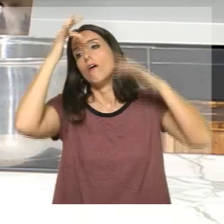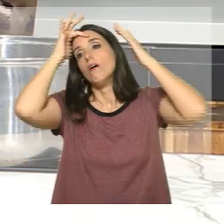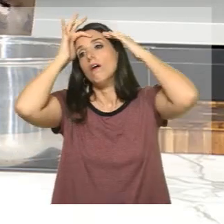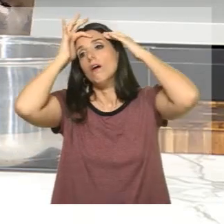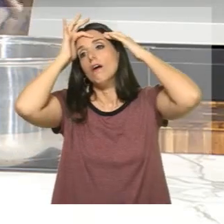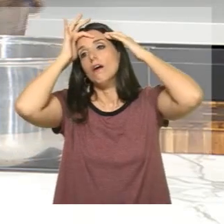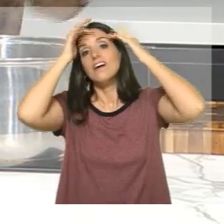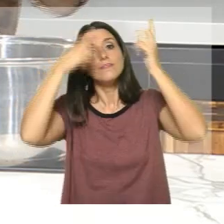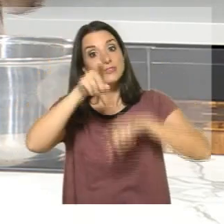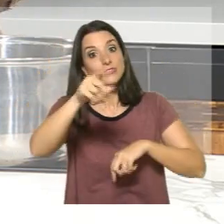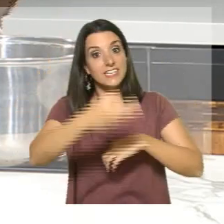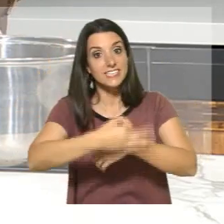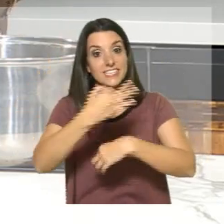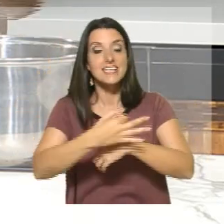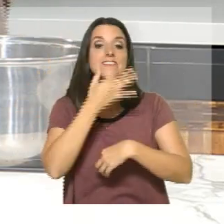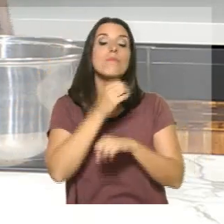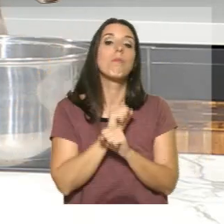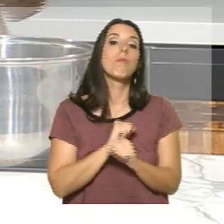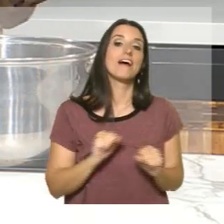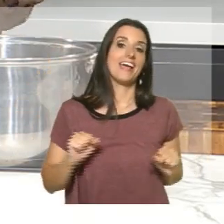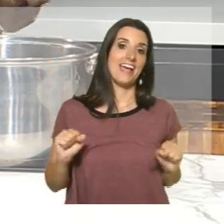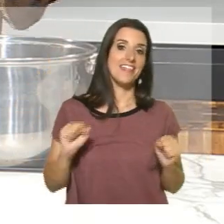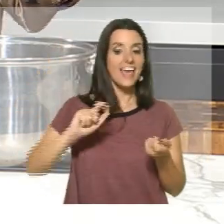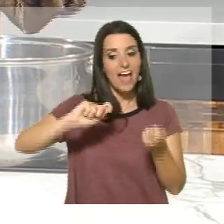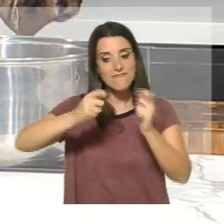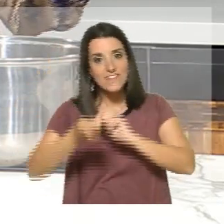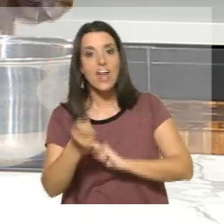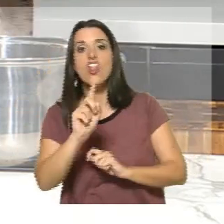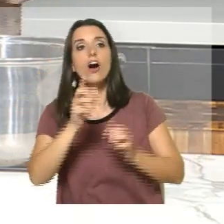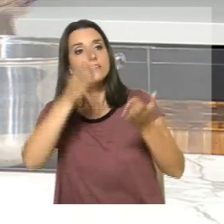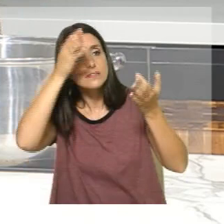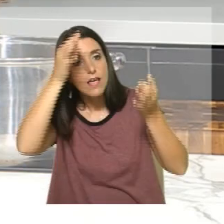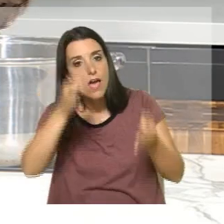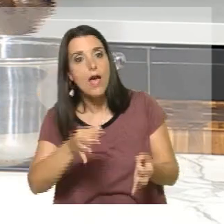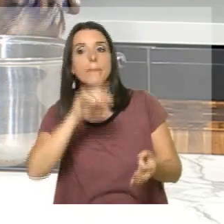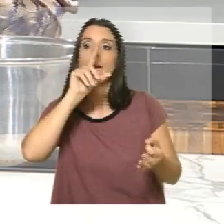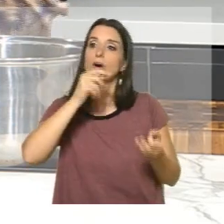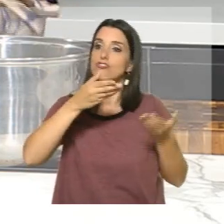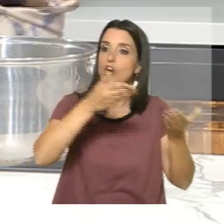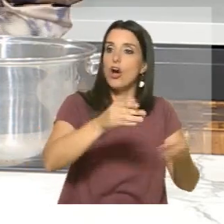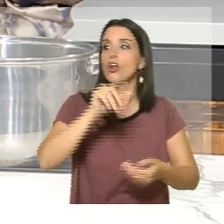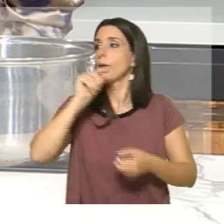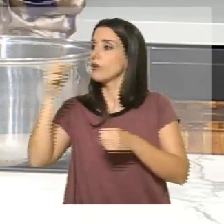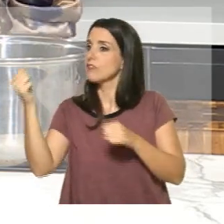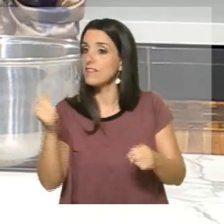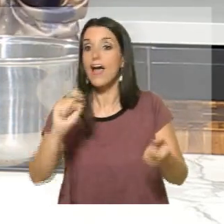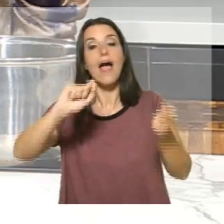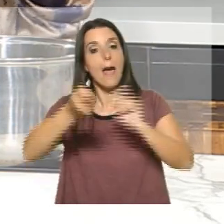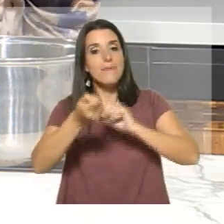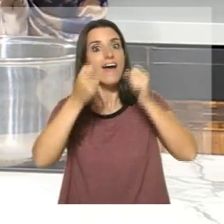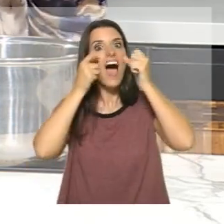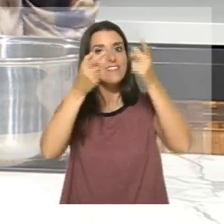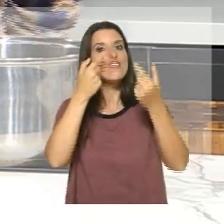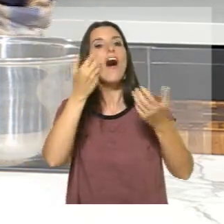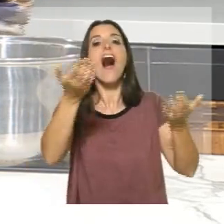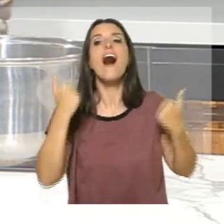Pero con esto que vos nos decís, tenés la posibilidad de ir variando, que no sea siempre pollo al horno, pollo a las brasas, ¿no? No. Me gusta, vamos a estar muy atentos. Bien,